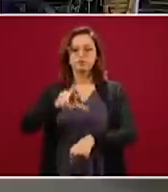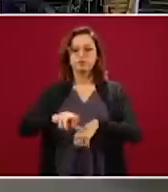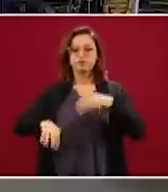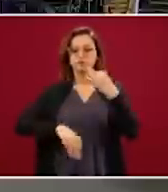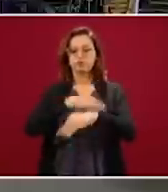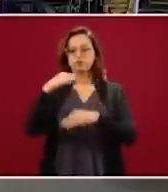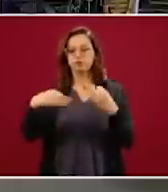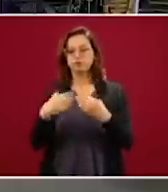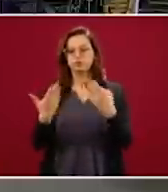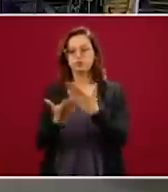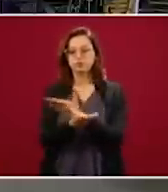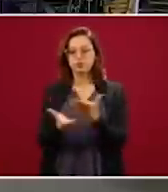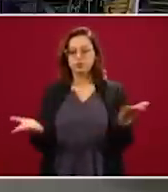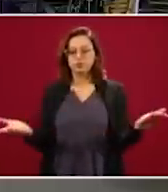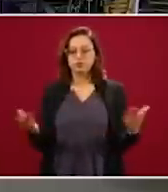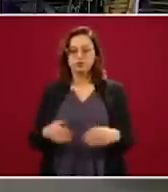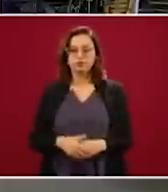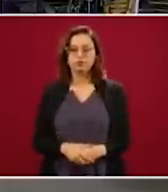todos ustedes.